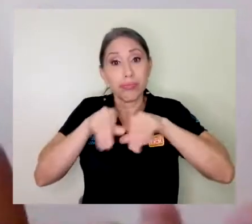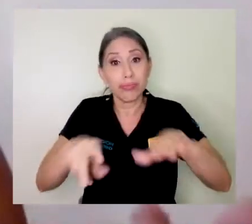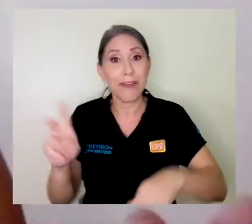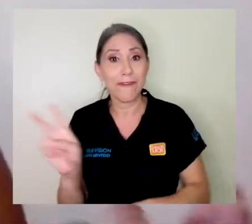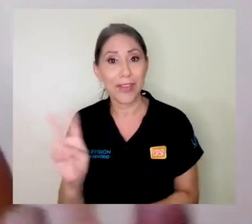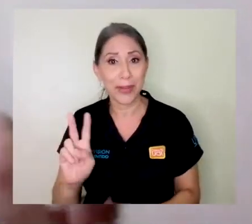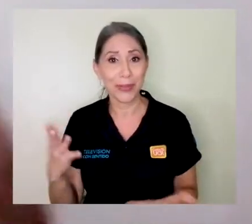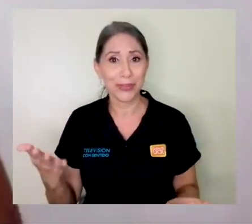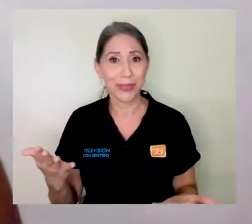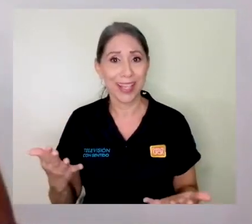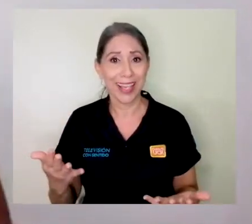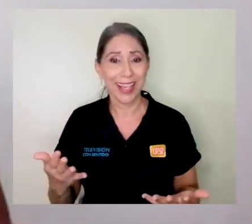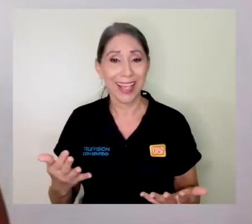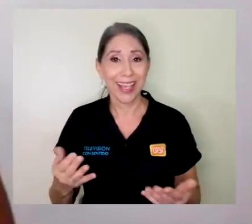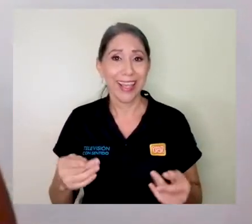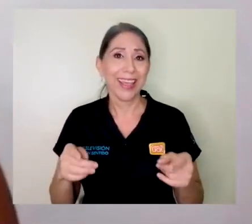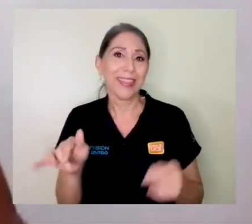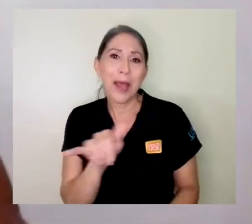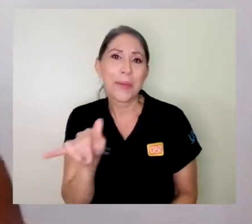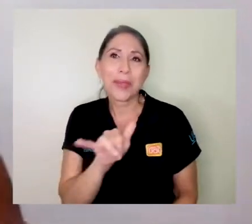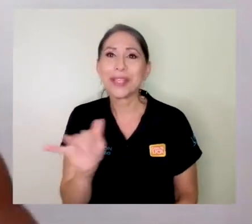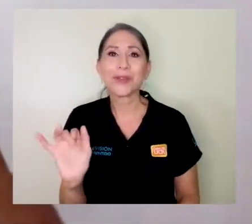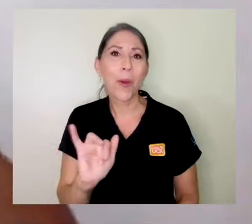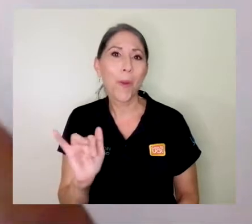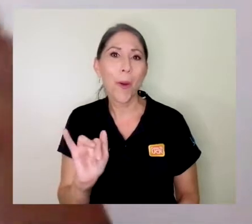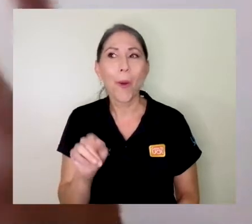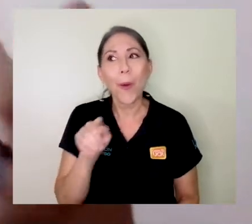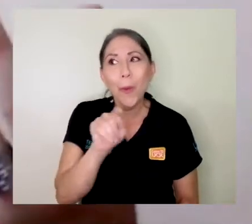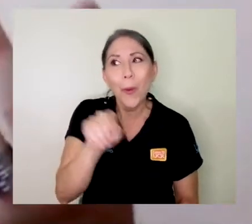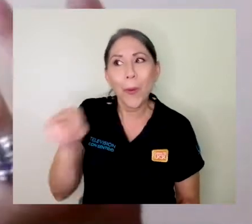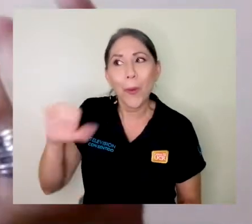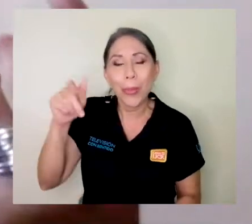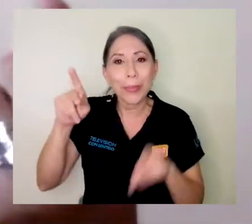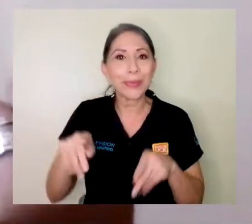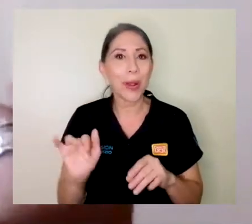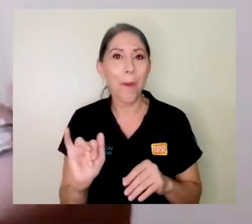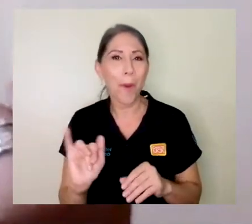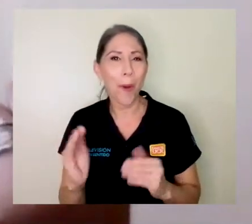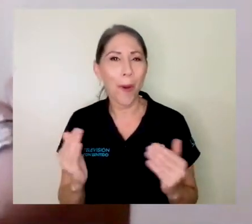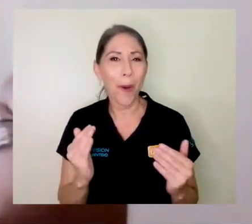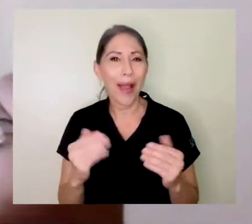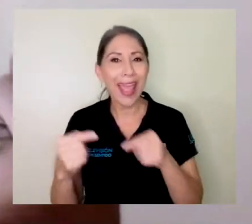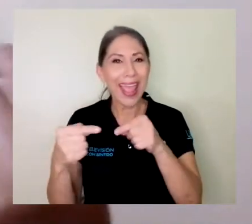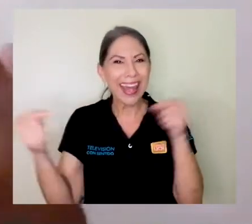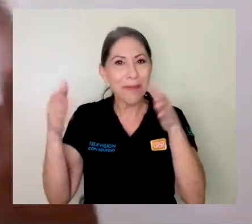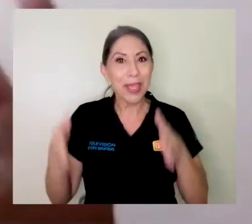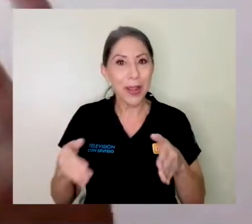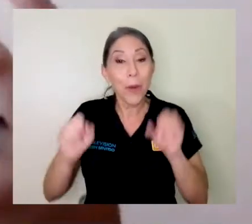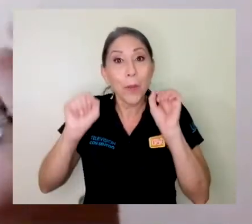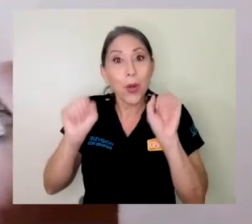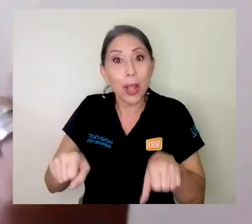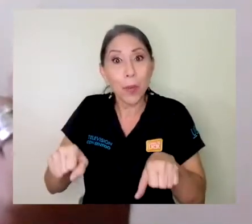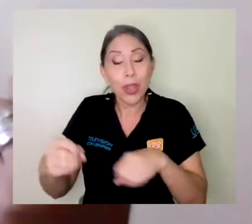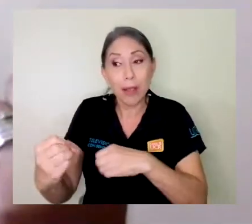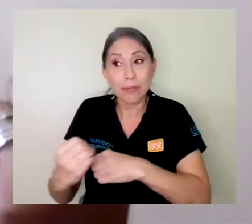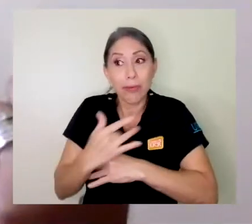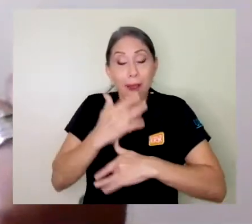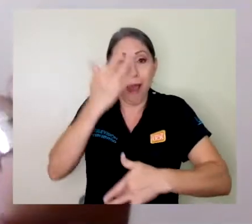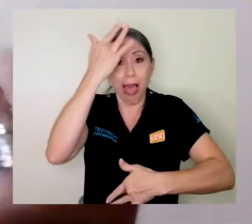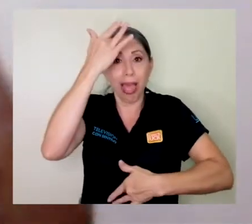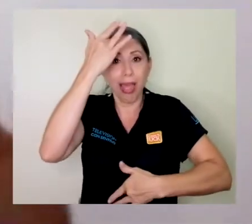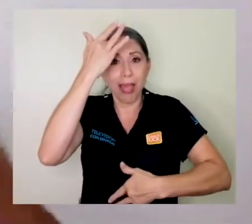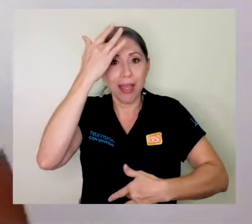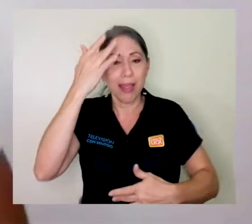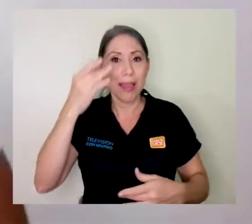virus, ¿verdad? Y en una especie también hasta como de enemigo, ¿verdad? Y porque podrían contagiarme,